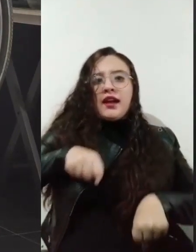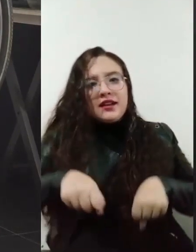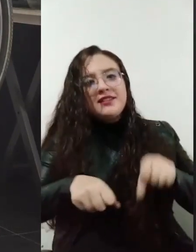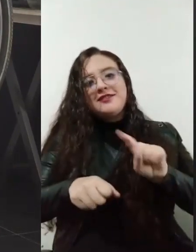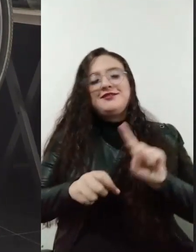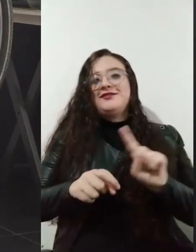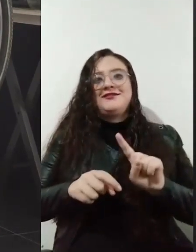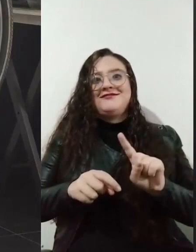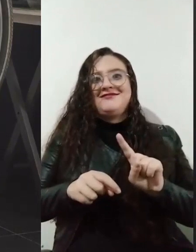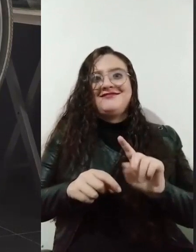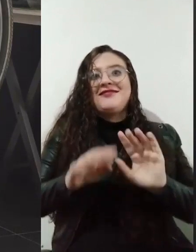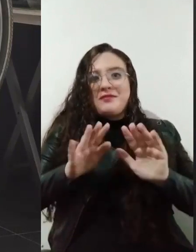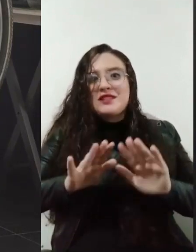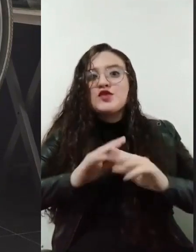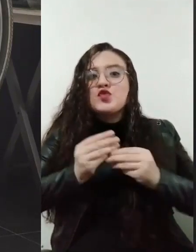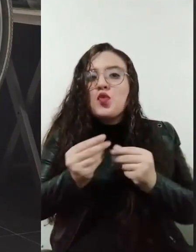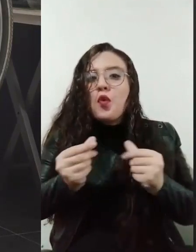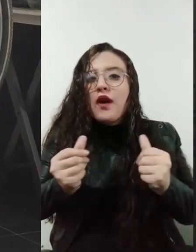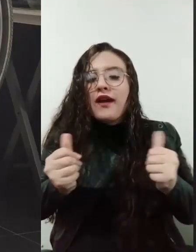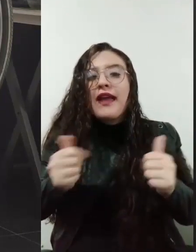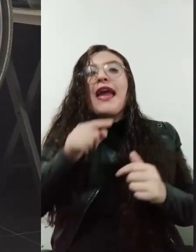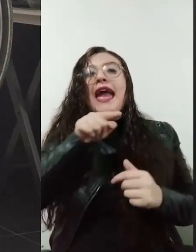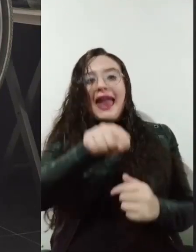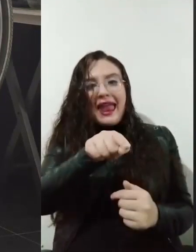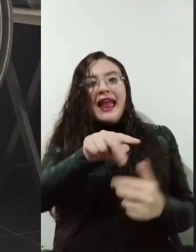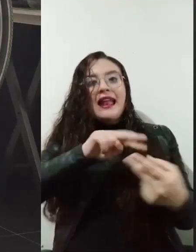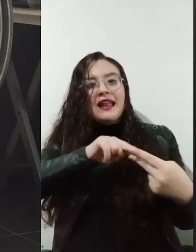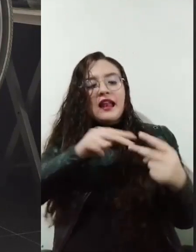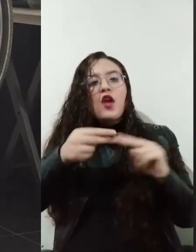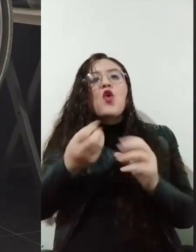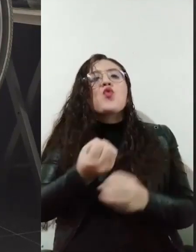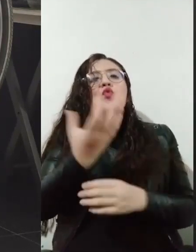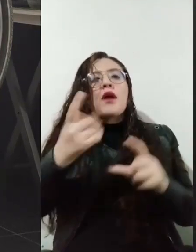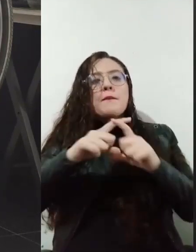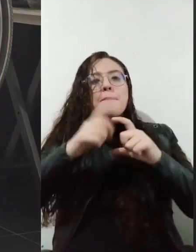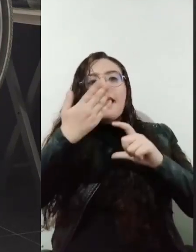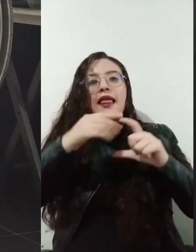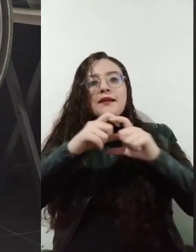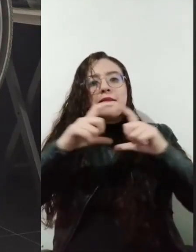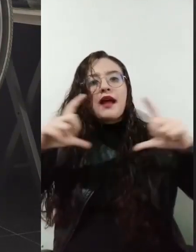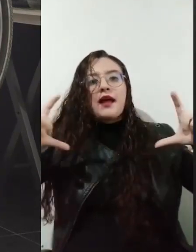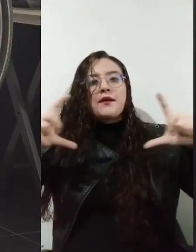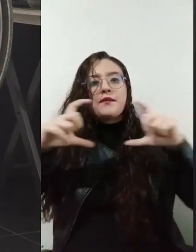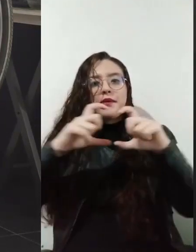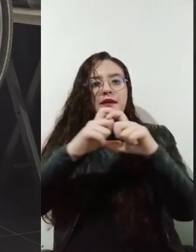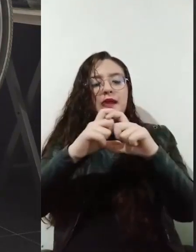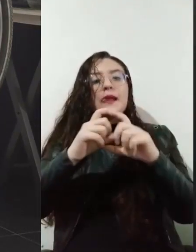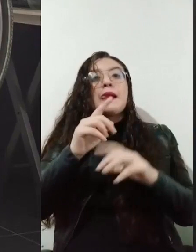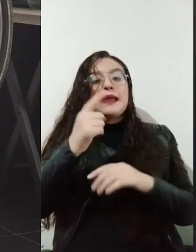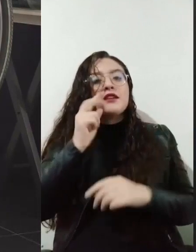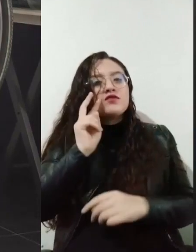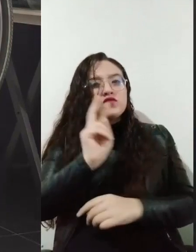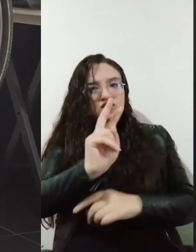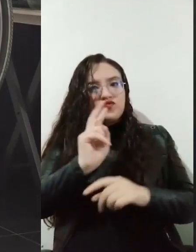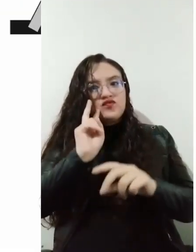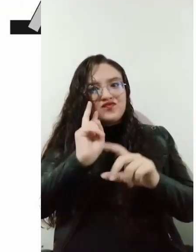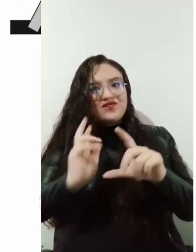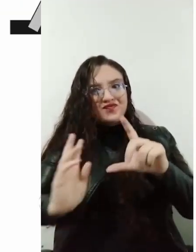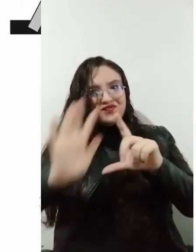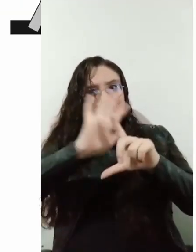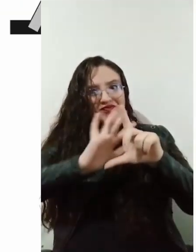menos esfuerzo, menos fuerza para pedalear. Entonces, esa relación también depende mucho del tamaño de los